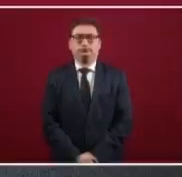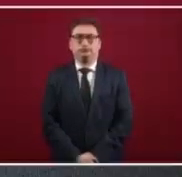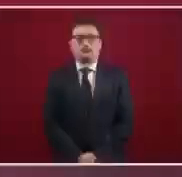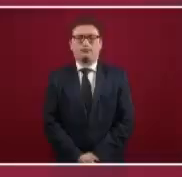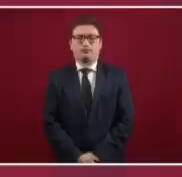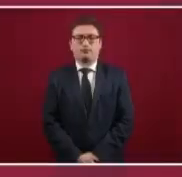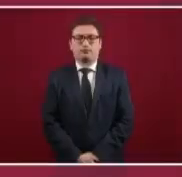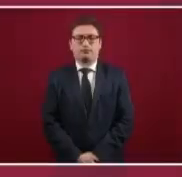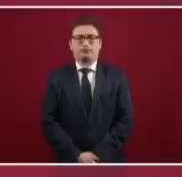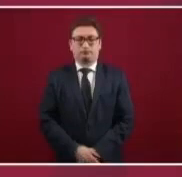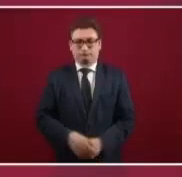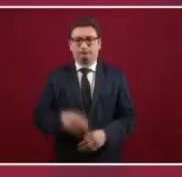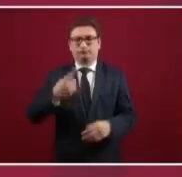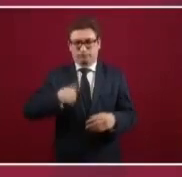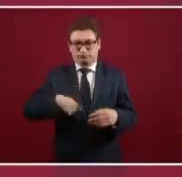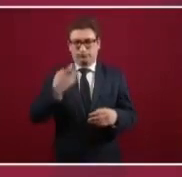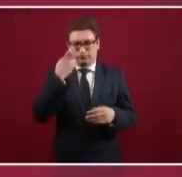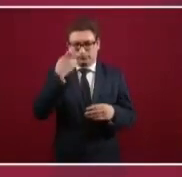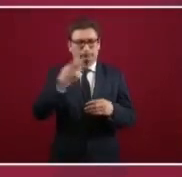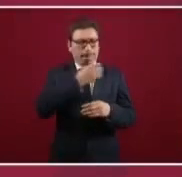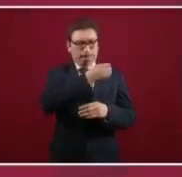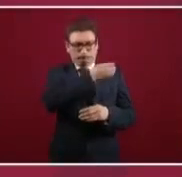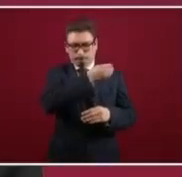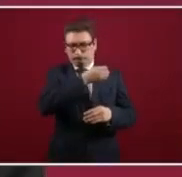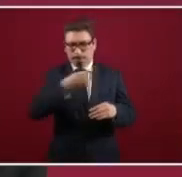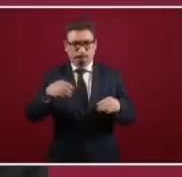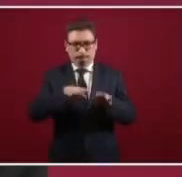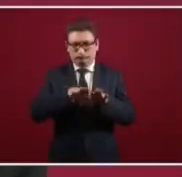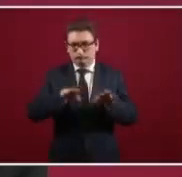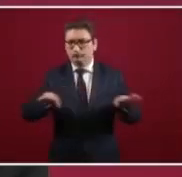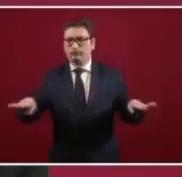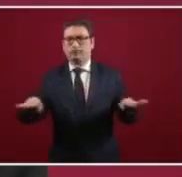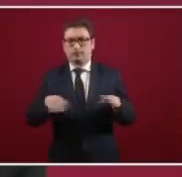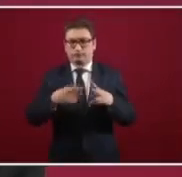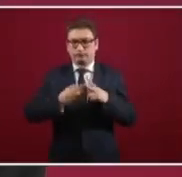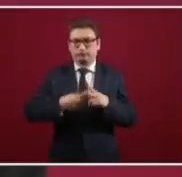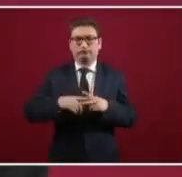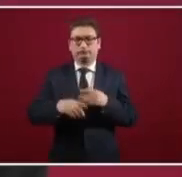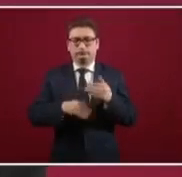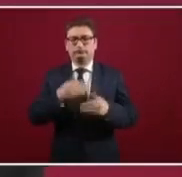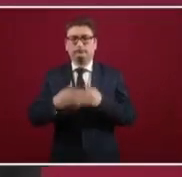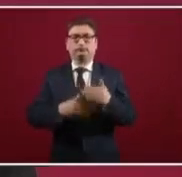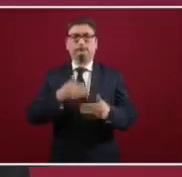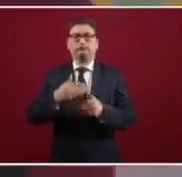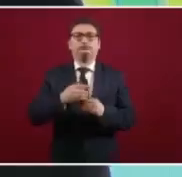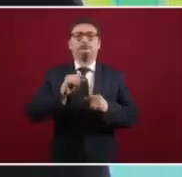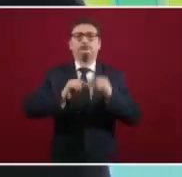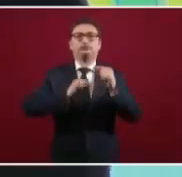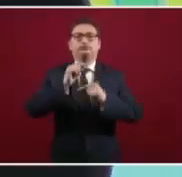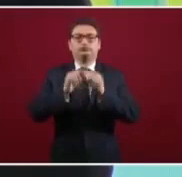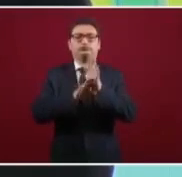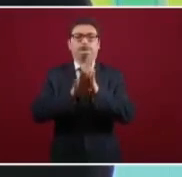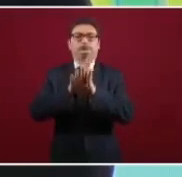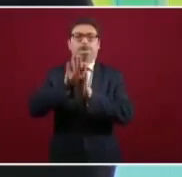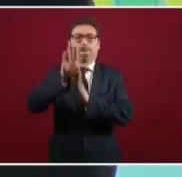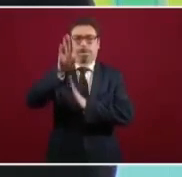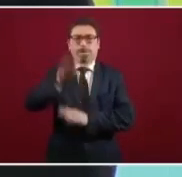no estamos poniendo orden estableciendo las bases y va a haber crecimiento